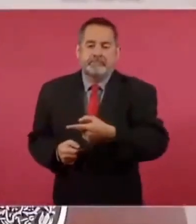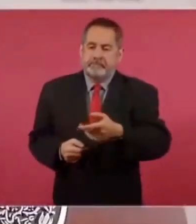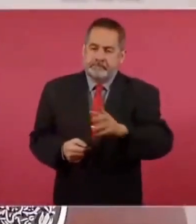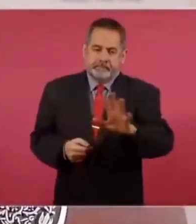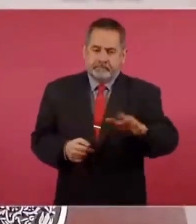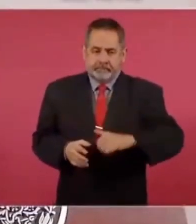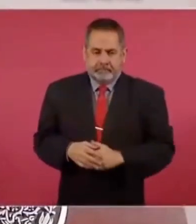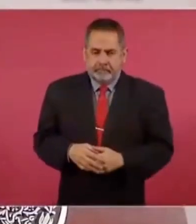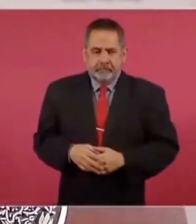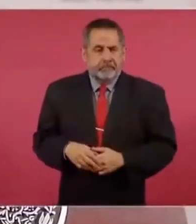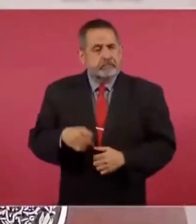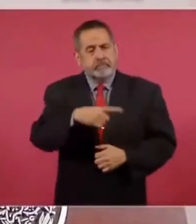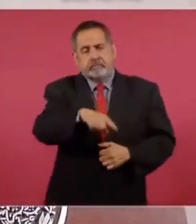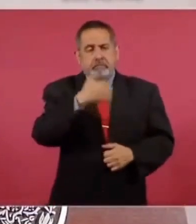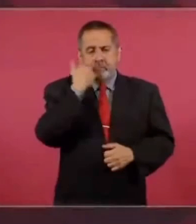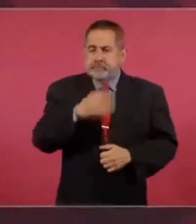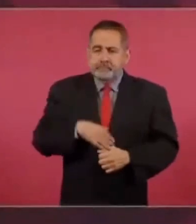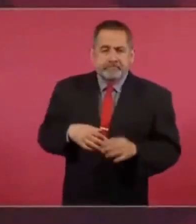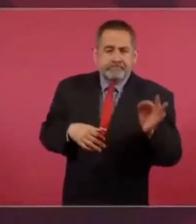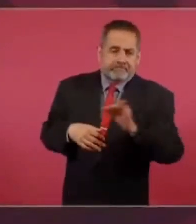llevarnos a la confrontación,